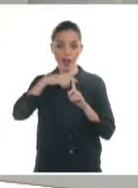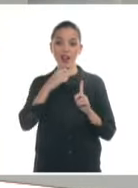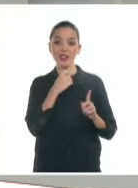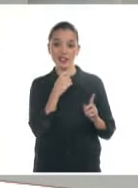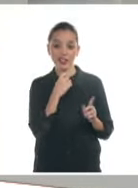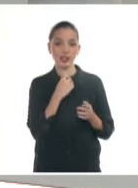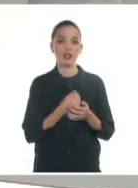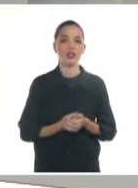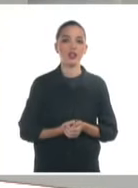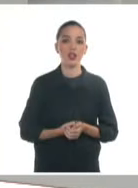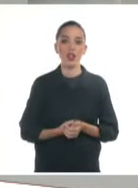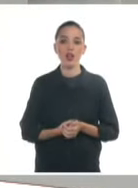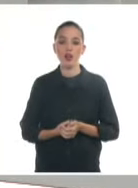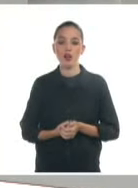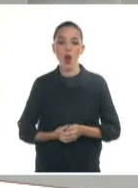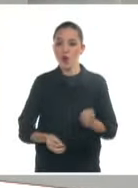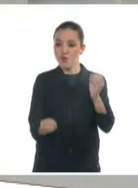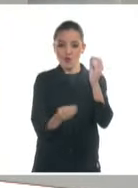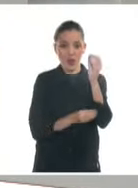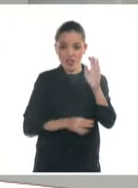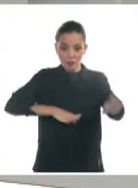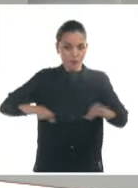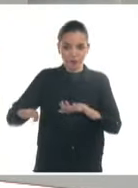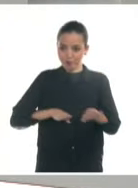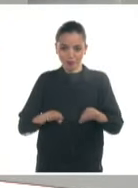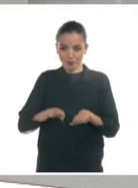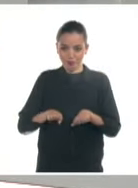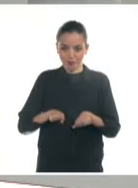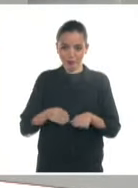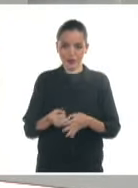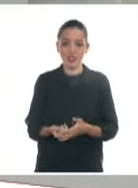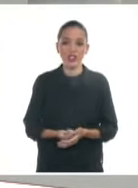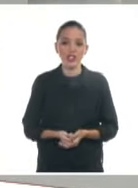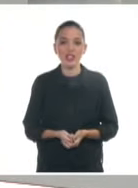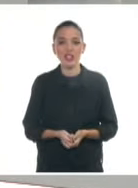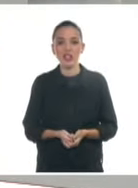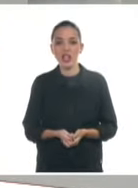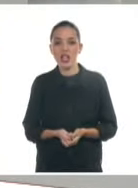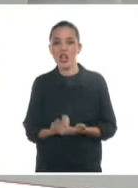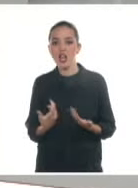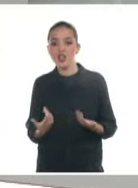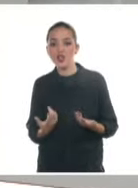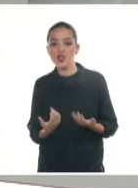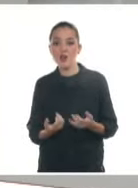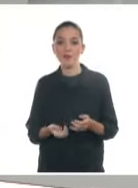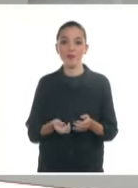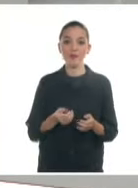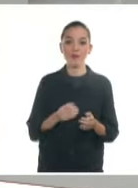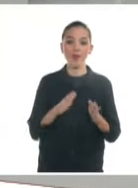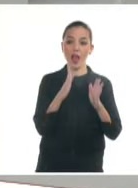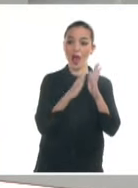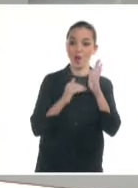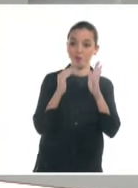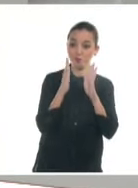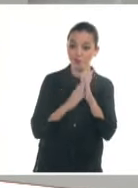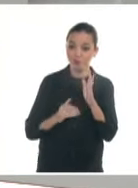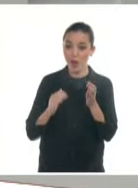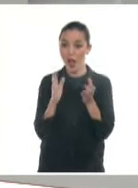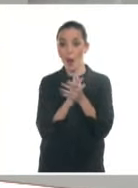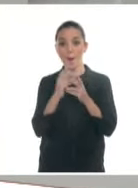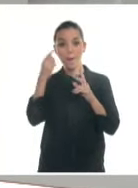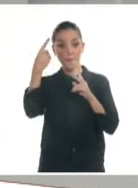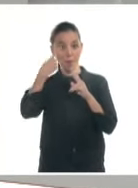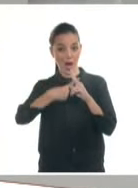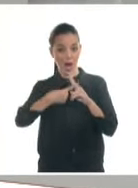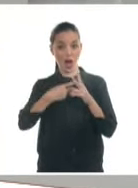de la disciplina y otros para el Panamericano adulto pactado a desarrollarse en el mes de mayo. Sobre este y otros temas, el jefe de entrenadores, Landy Manuel Ruiz